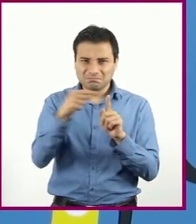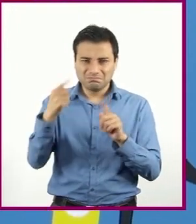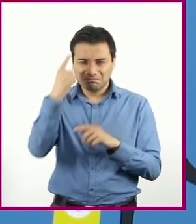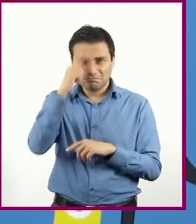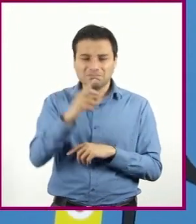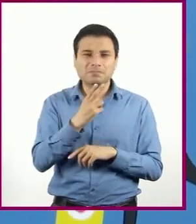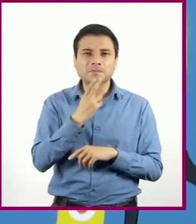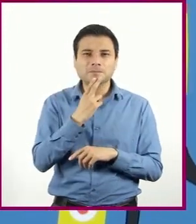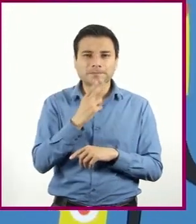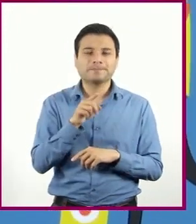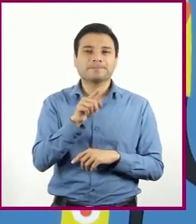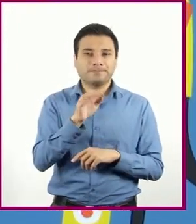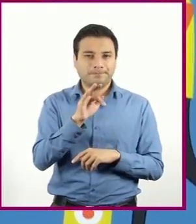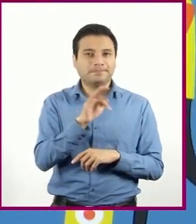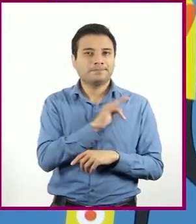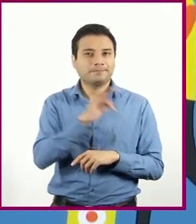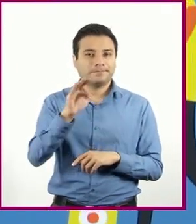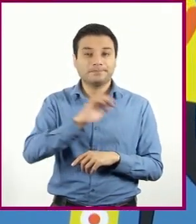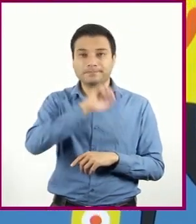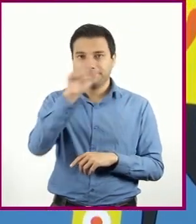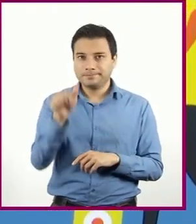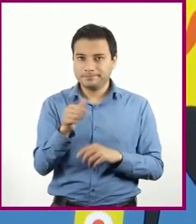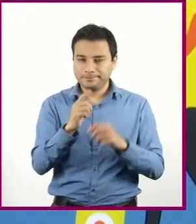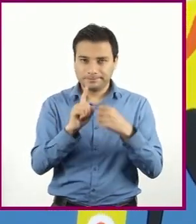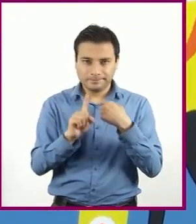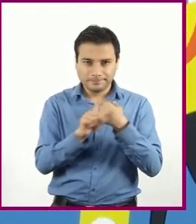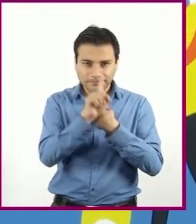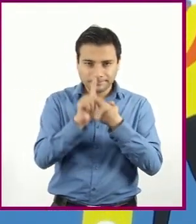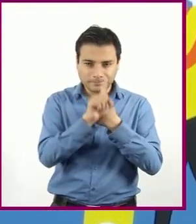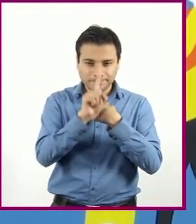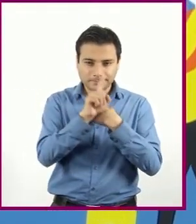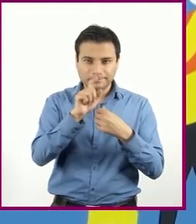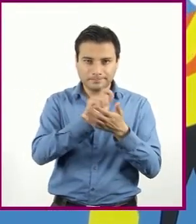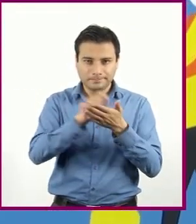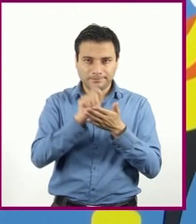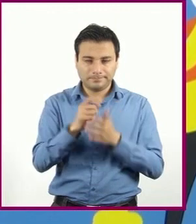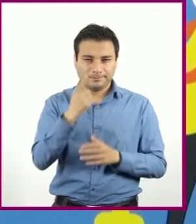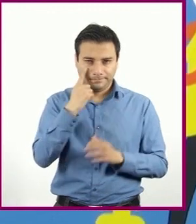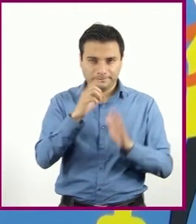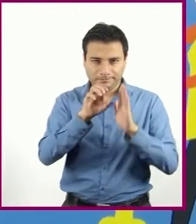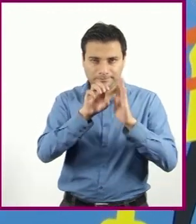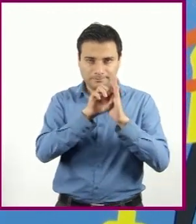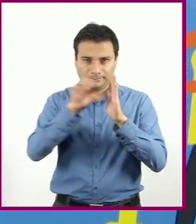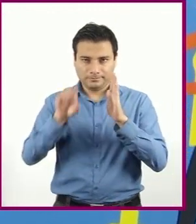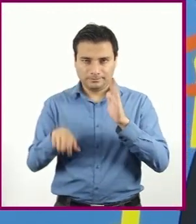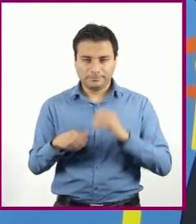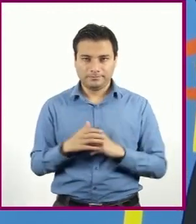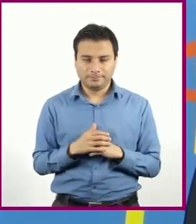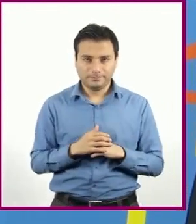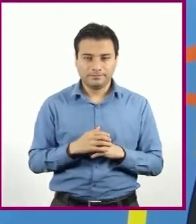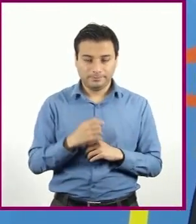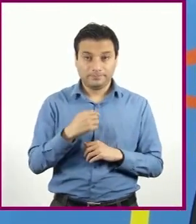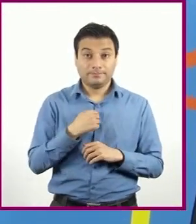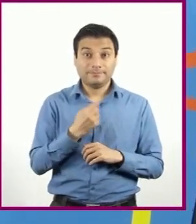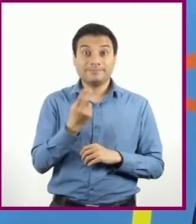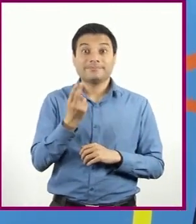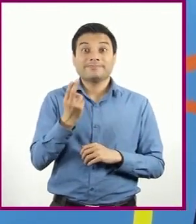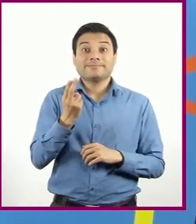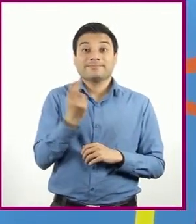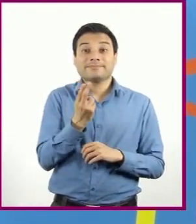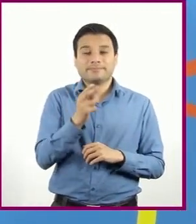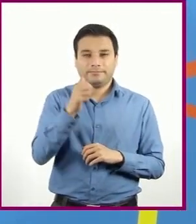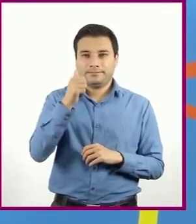para resolver una ecuación, ya que debemos dejar en un solo miembro de la igualdad al término que contiene a la